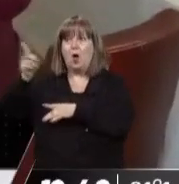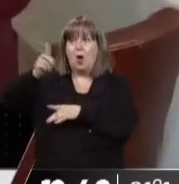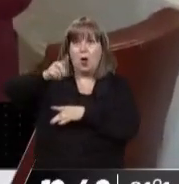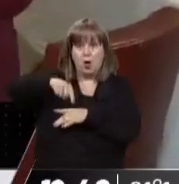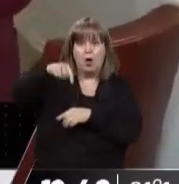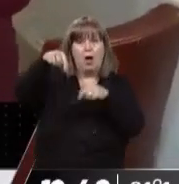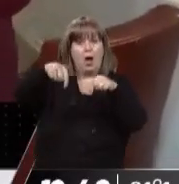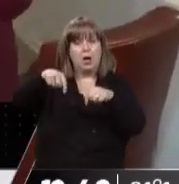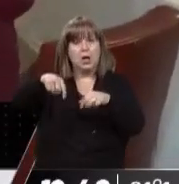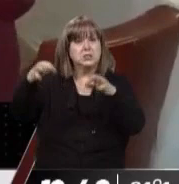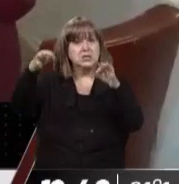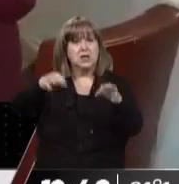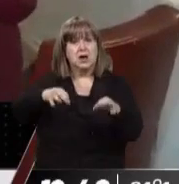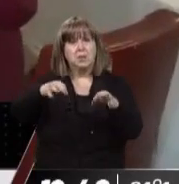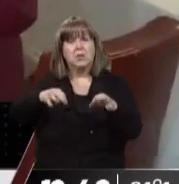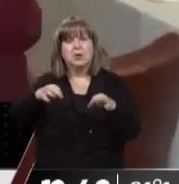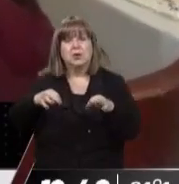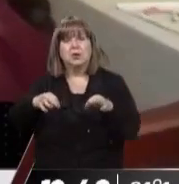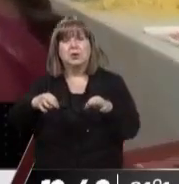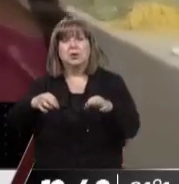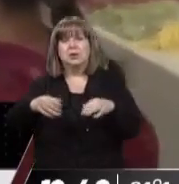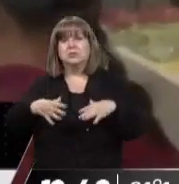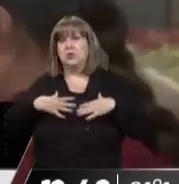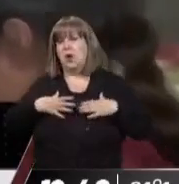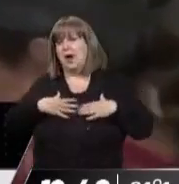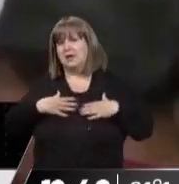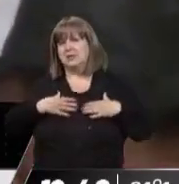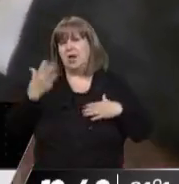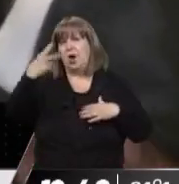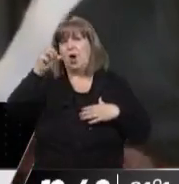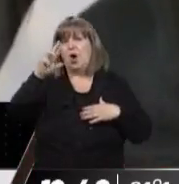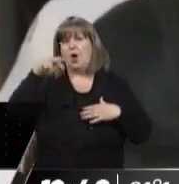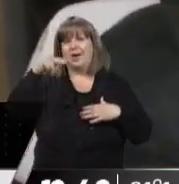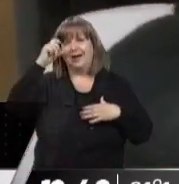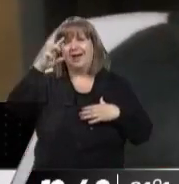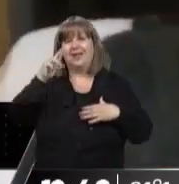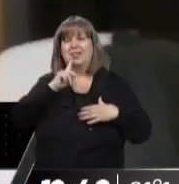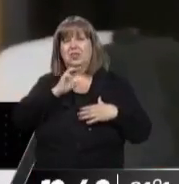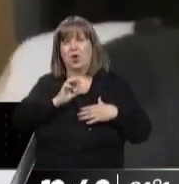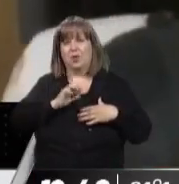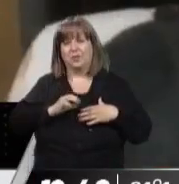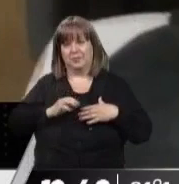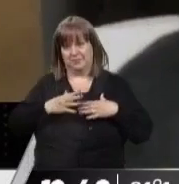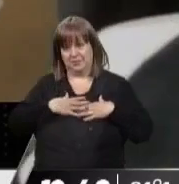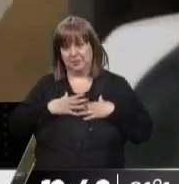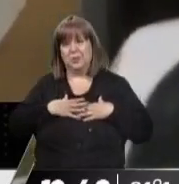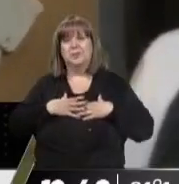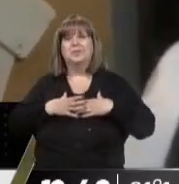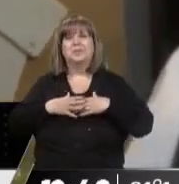esenciales. Saben que somos agenciados de Hornerito. Es más, yo tengo mi remera, me pone Julián Chabert con B corta, pero que igual los